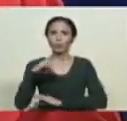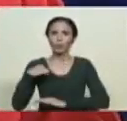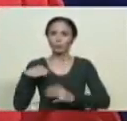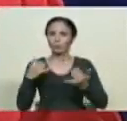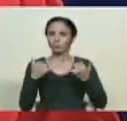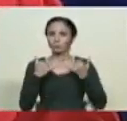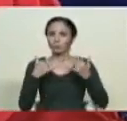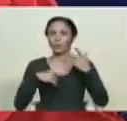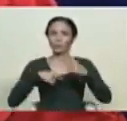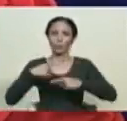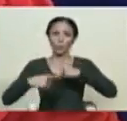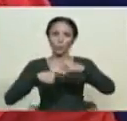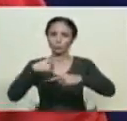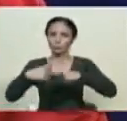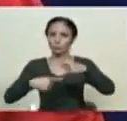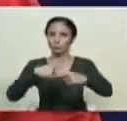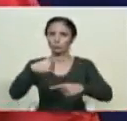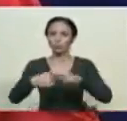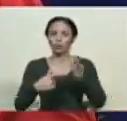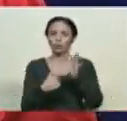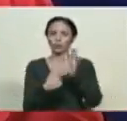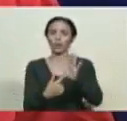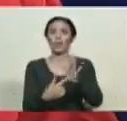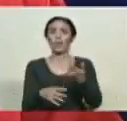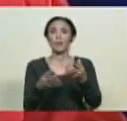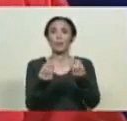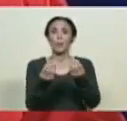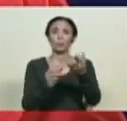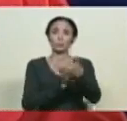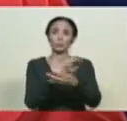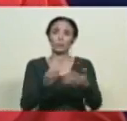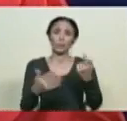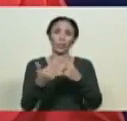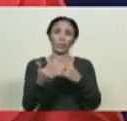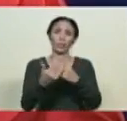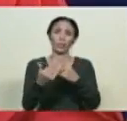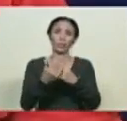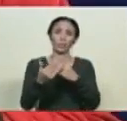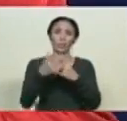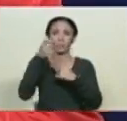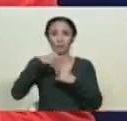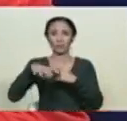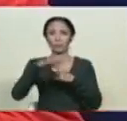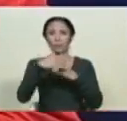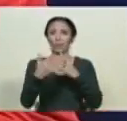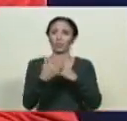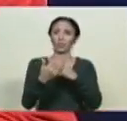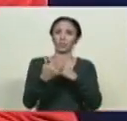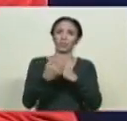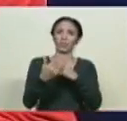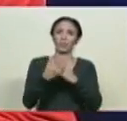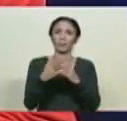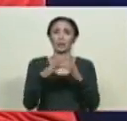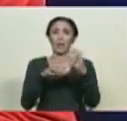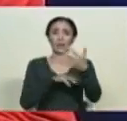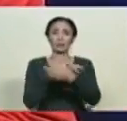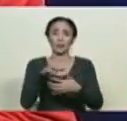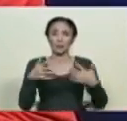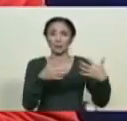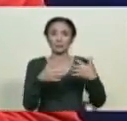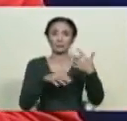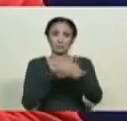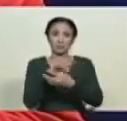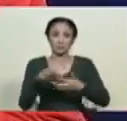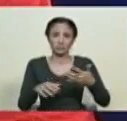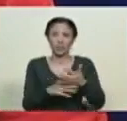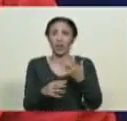de todos los días, ese pueblo que ha estado atacado por todos lados con una guerra inclemente,